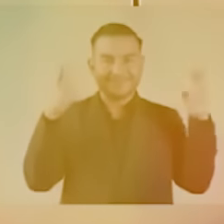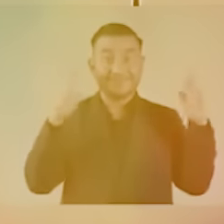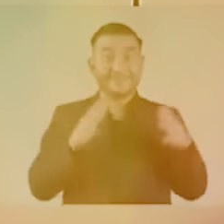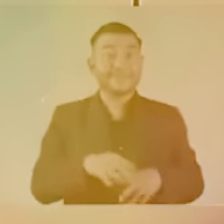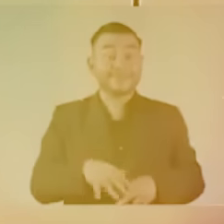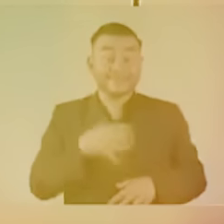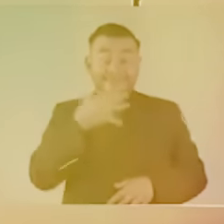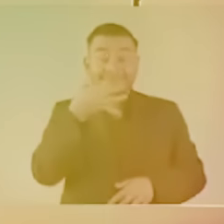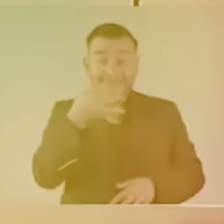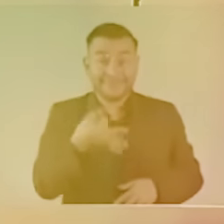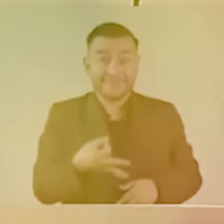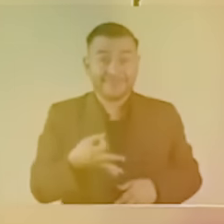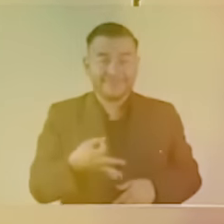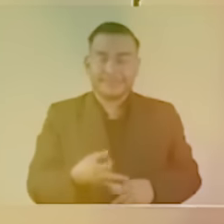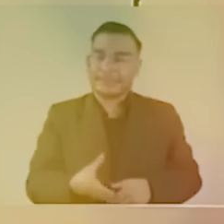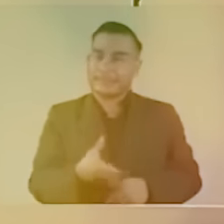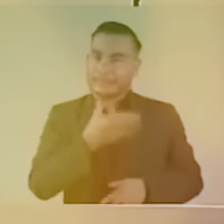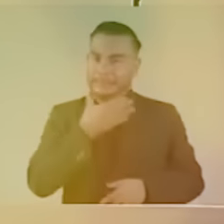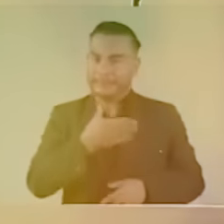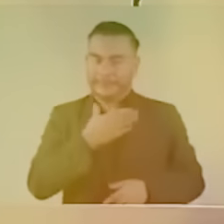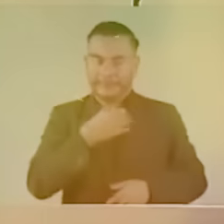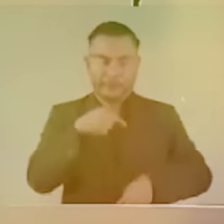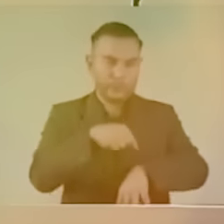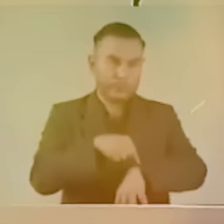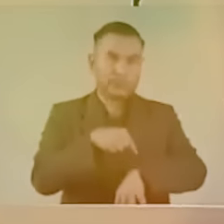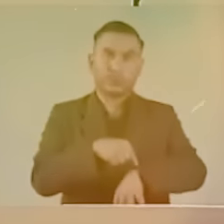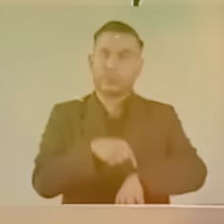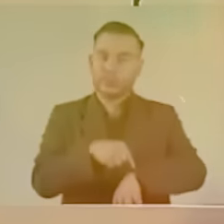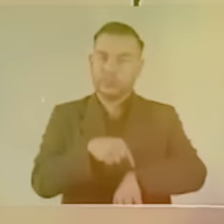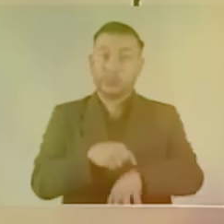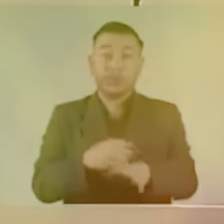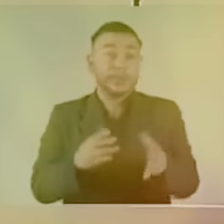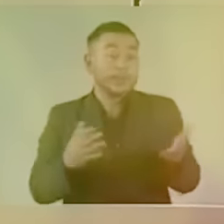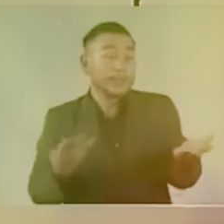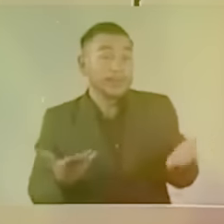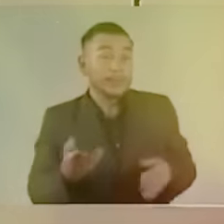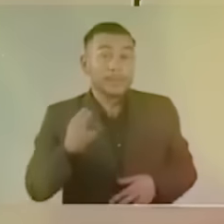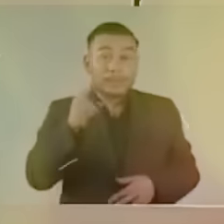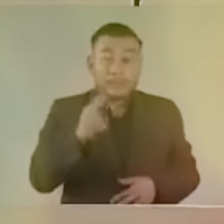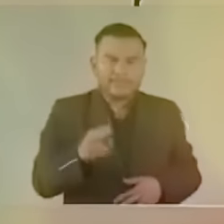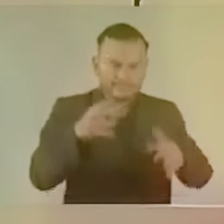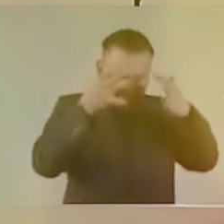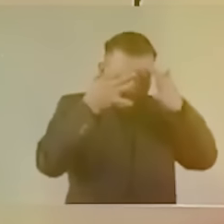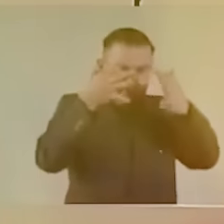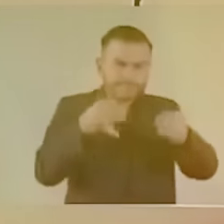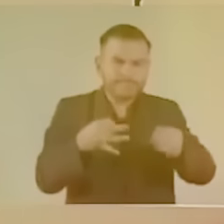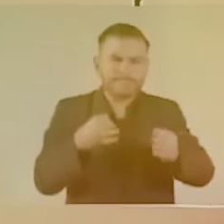Y sí, habrá momentos duros, habrá momentos difíciles, pero tomaremos esas decisiones con